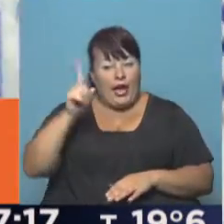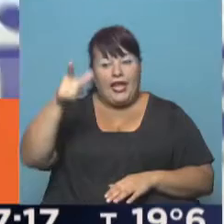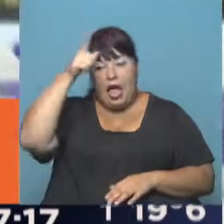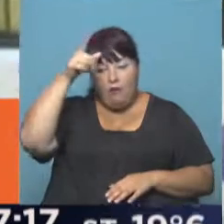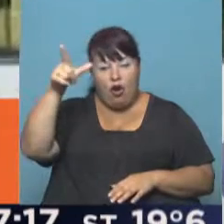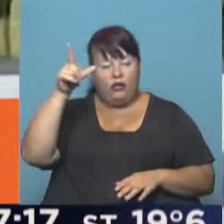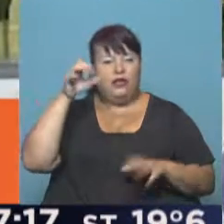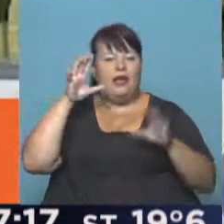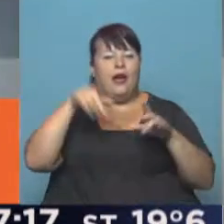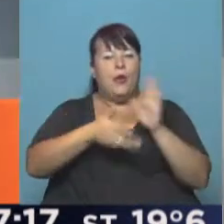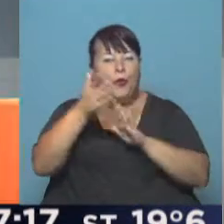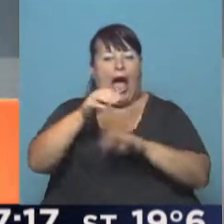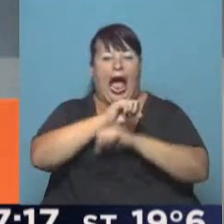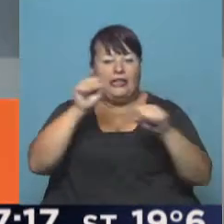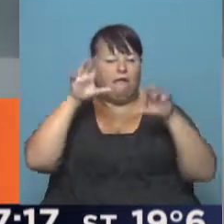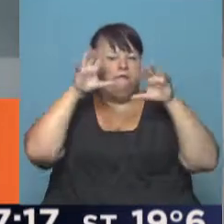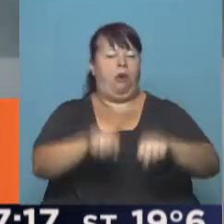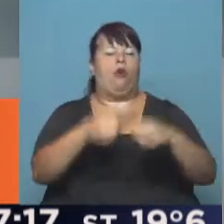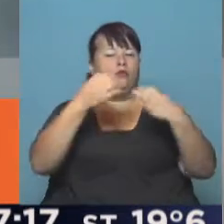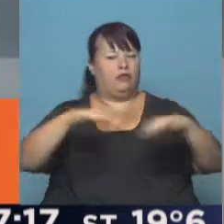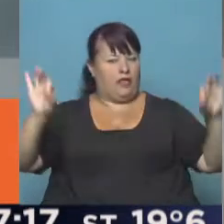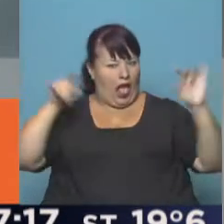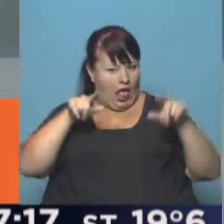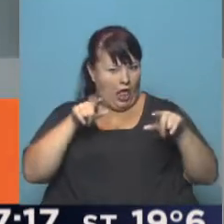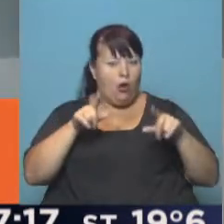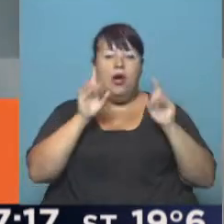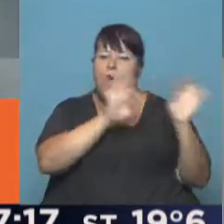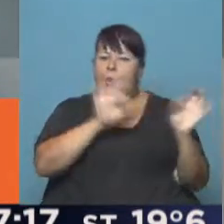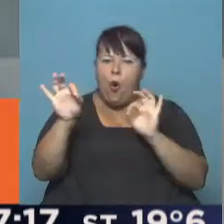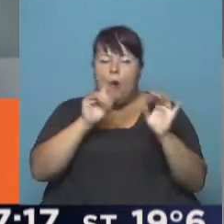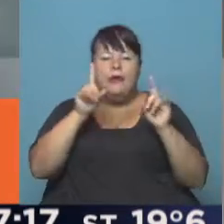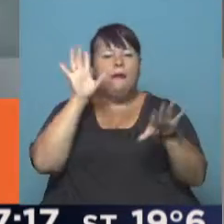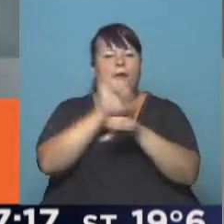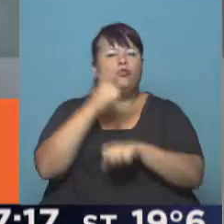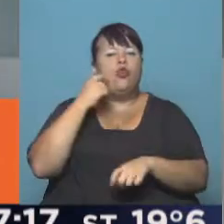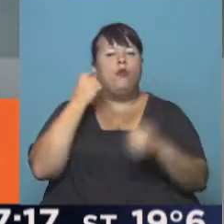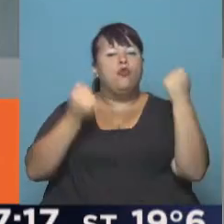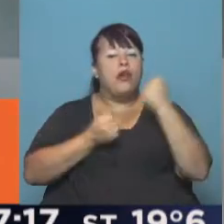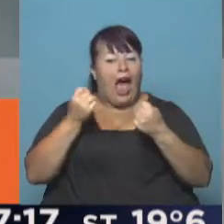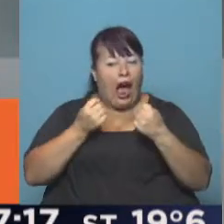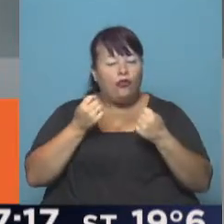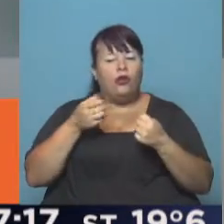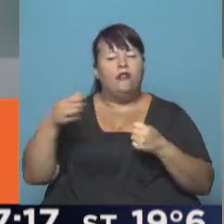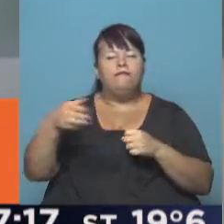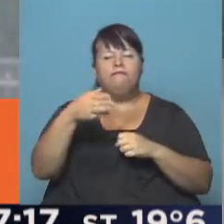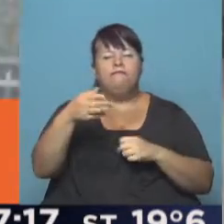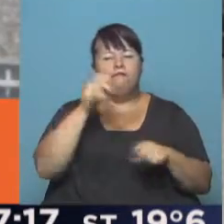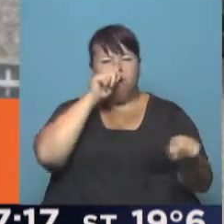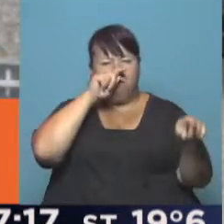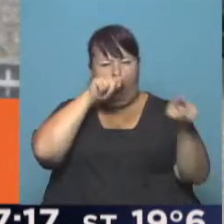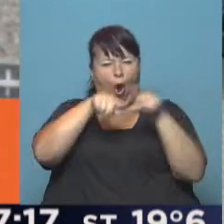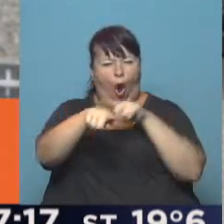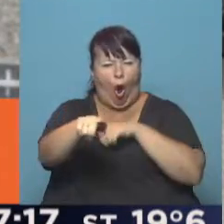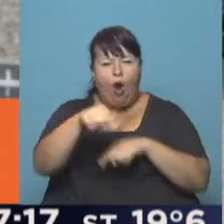policía frustró un atentado de similares características cuando detuvo al conductor de un automóvil que circulaba a gran